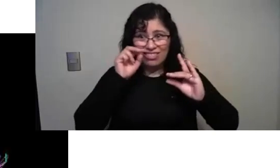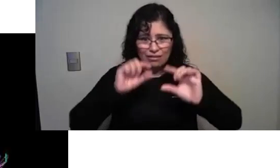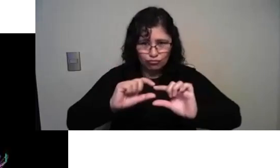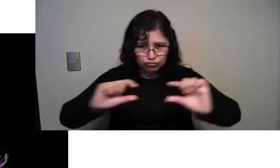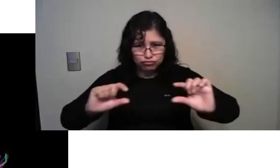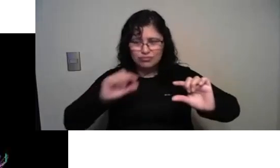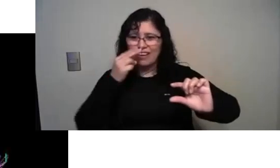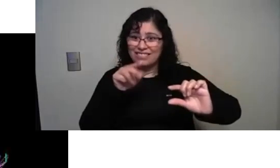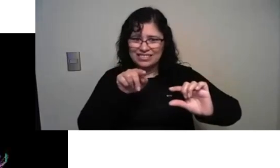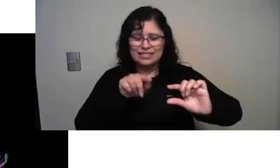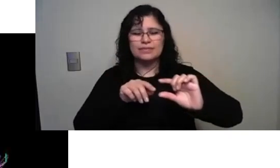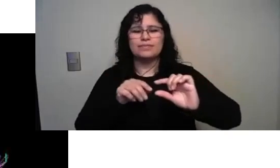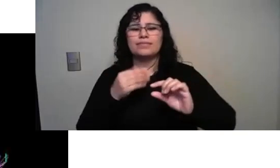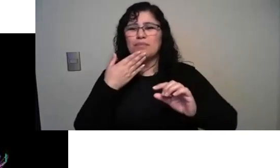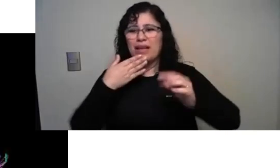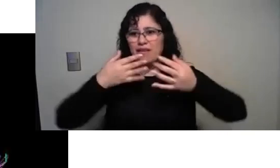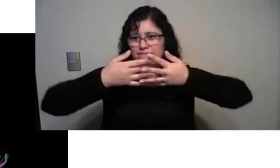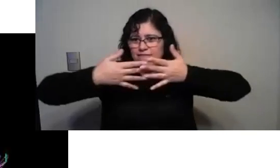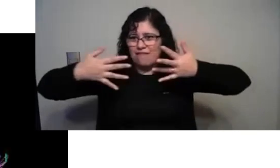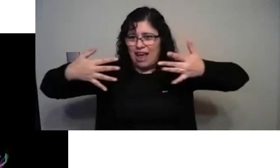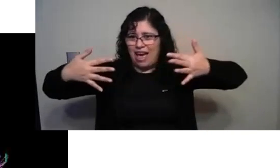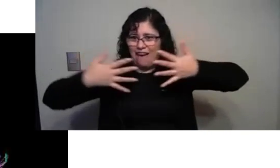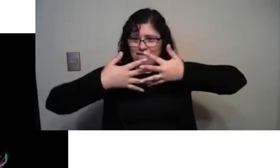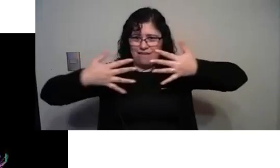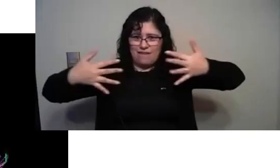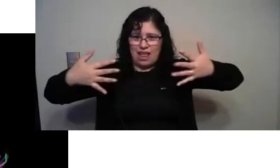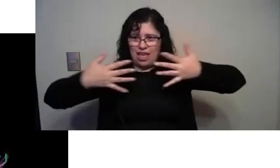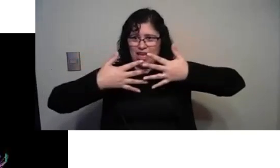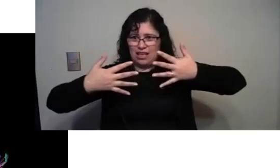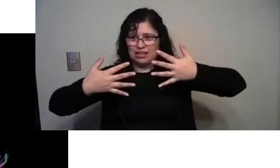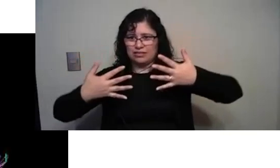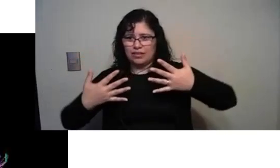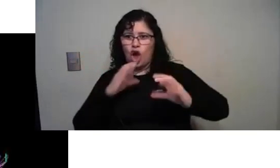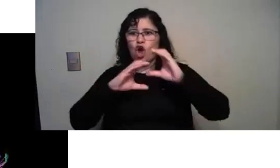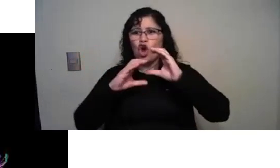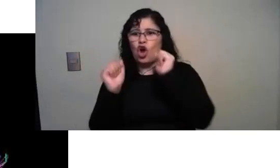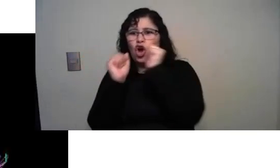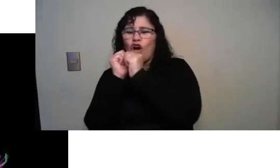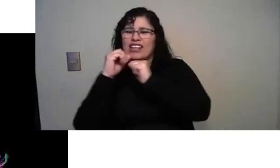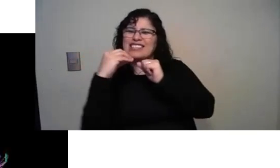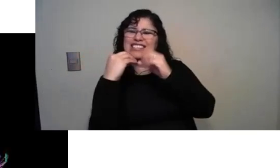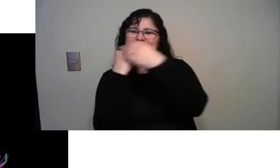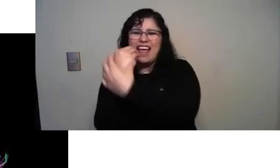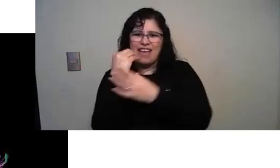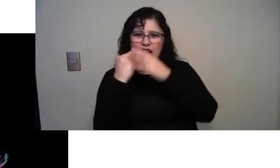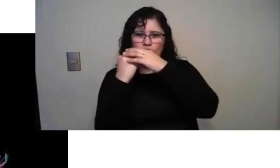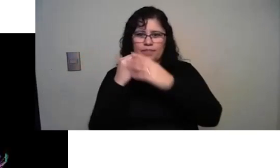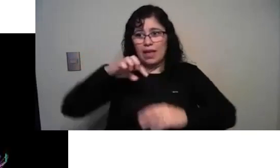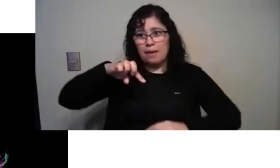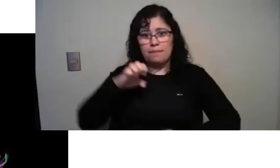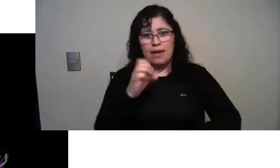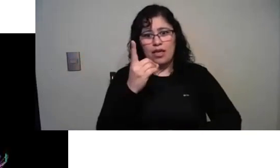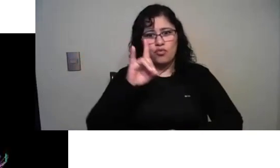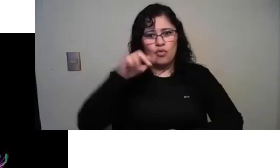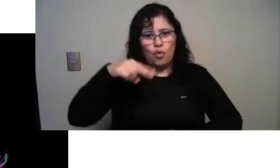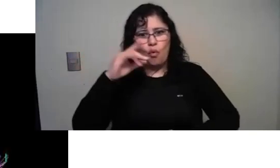son, que van a comunicar con el cerebelo, principalmente esto es el pedúnculo cerebeloso medio,